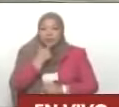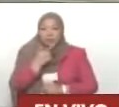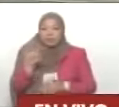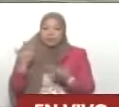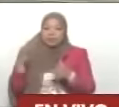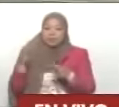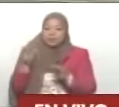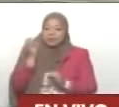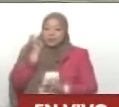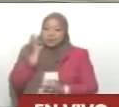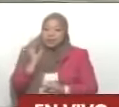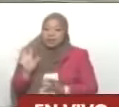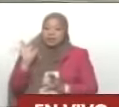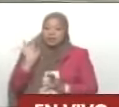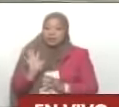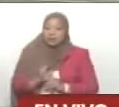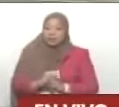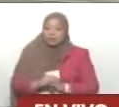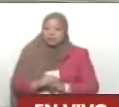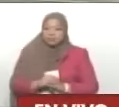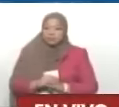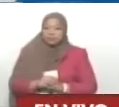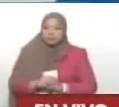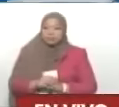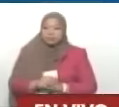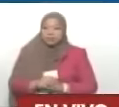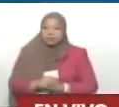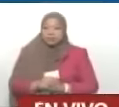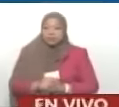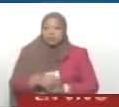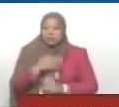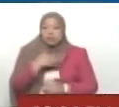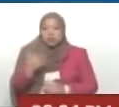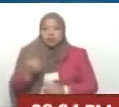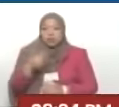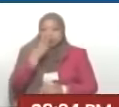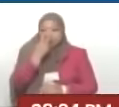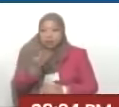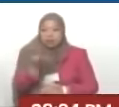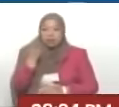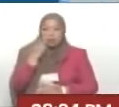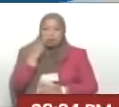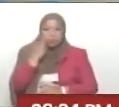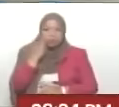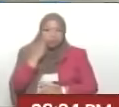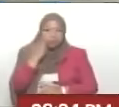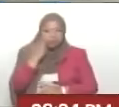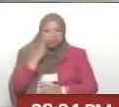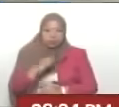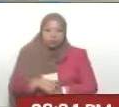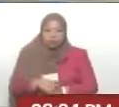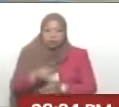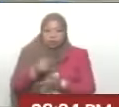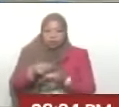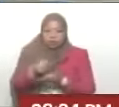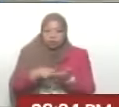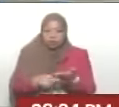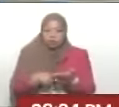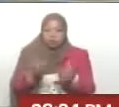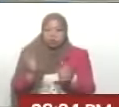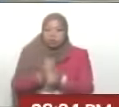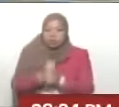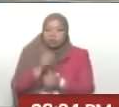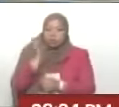Mira, yo quiero invitar a tu mamá Tu mamá está filmando, tú sigue